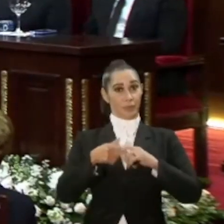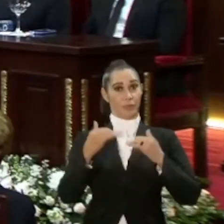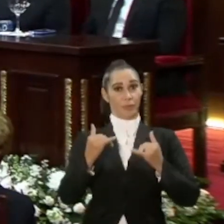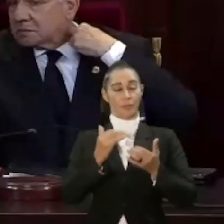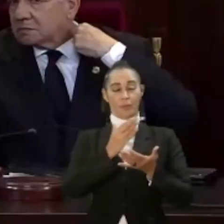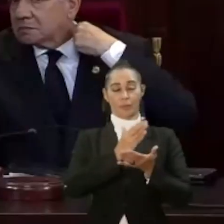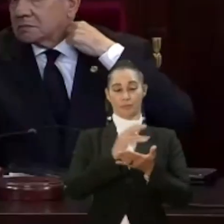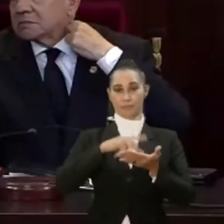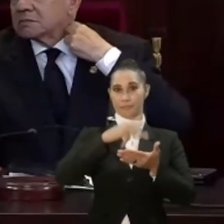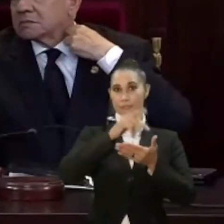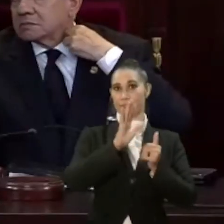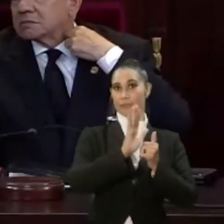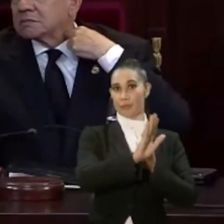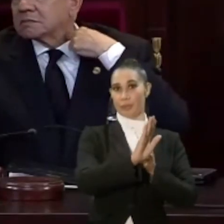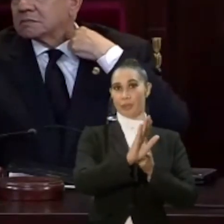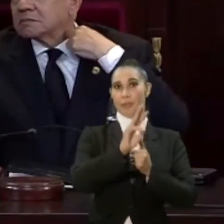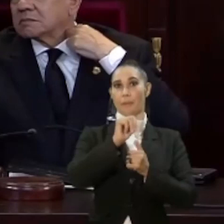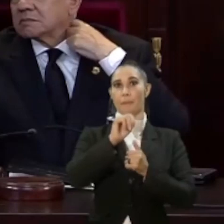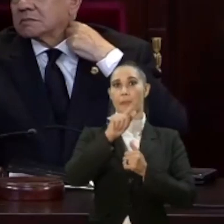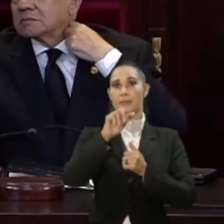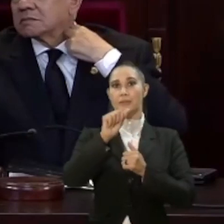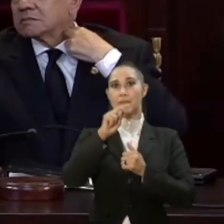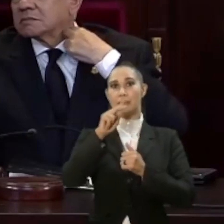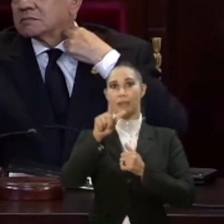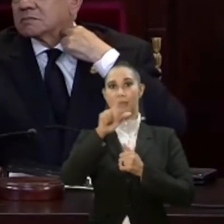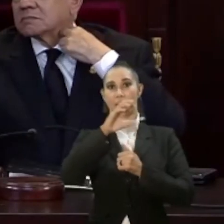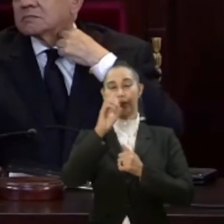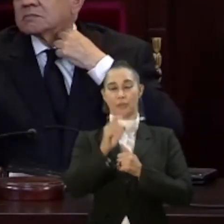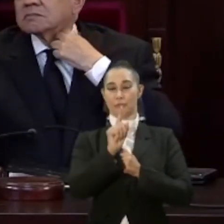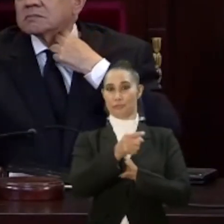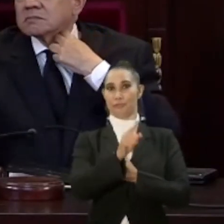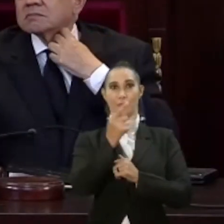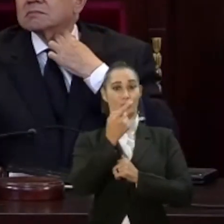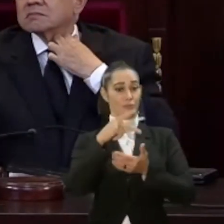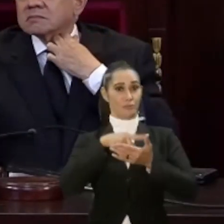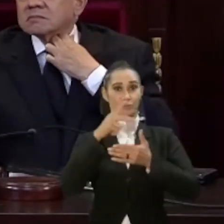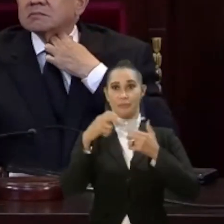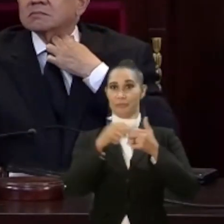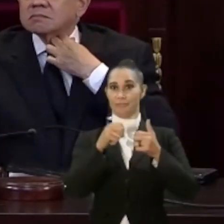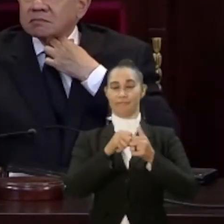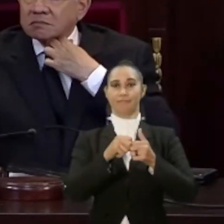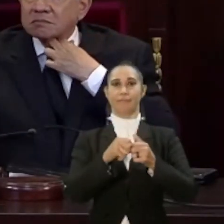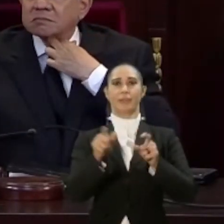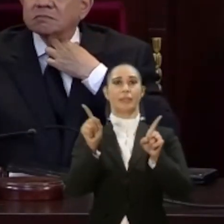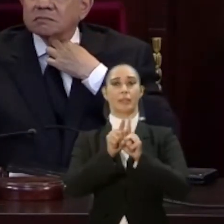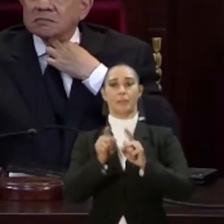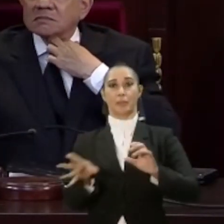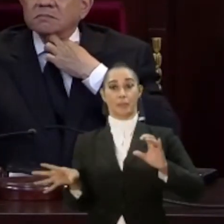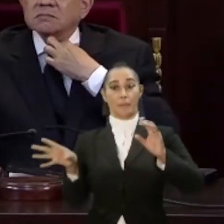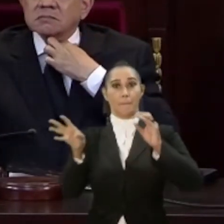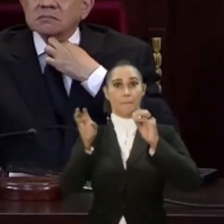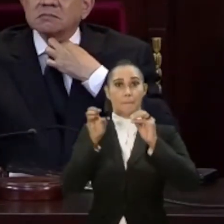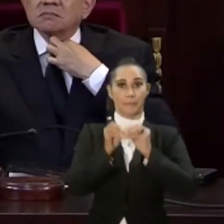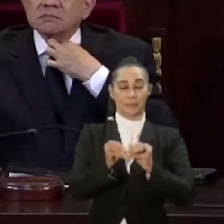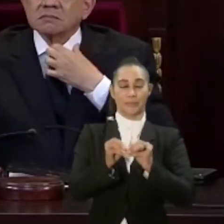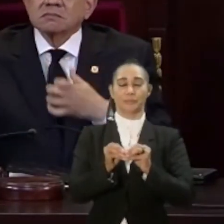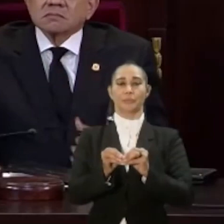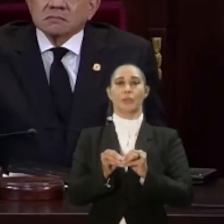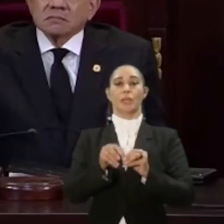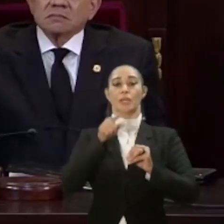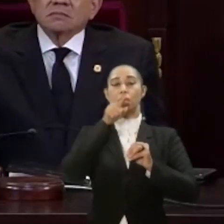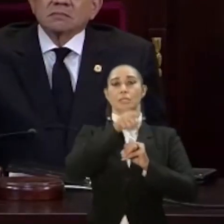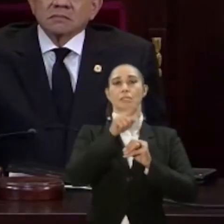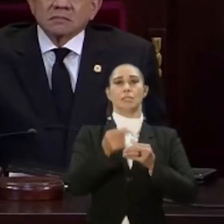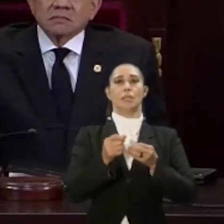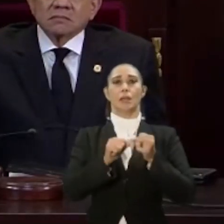Quiero detenerme en este proyecto de Manzanillo para indicar además que no es solo un proyecto energético, sino que va mucho más allá. Será un